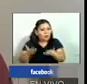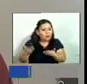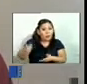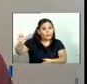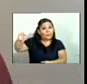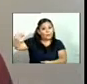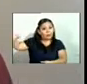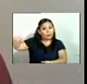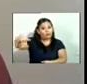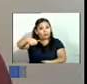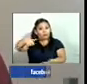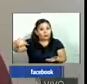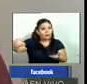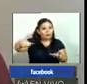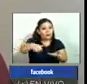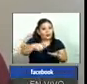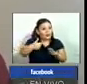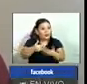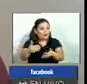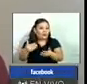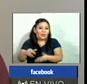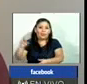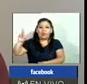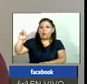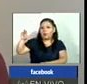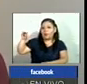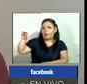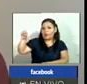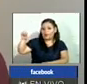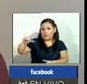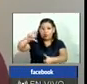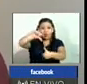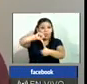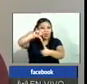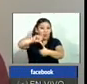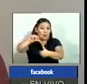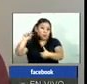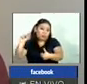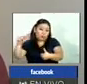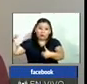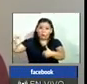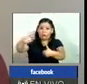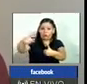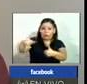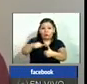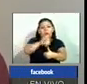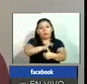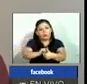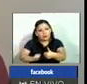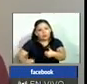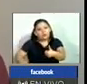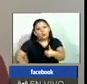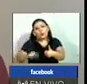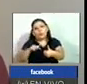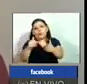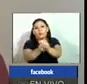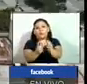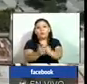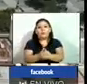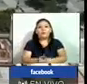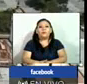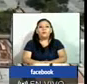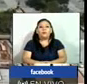de remesas se ha visto disminuido en toda la región centroamericana y El Salvador es el país más afectado